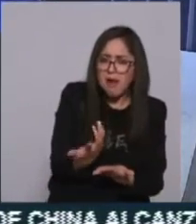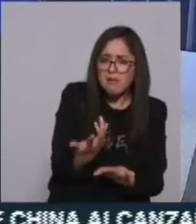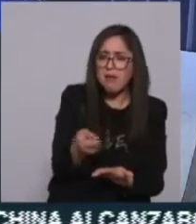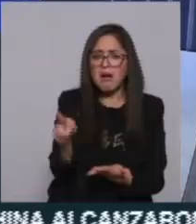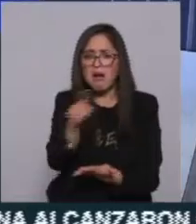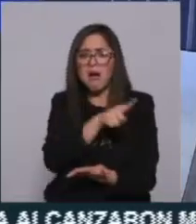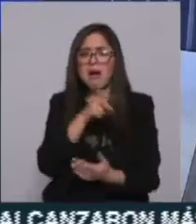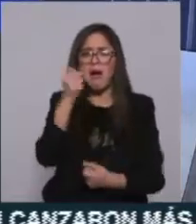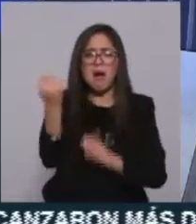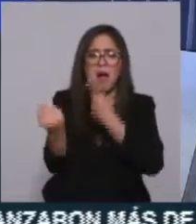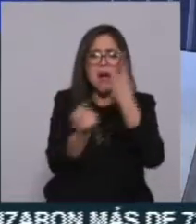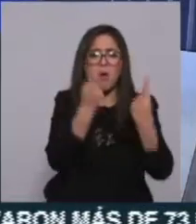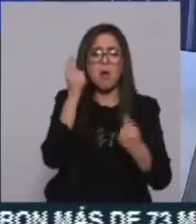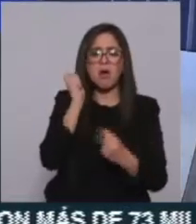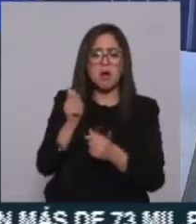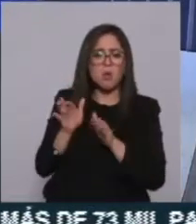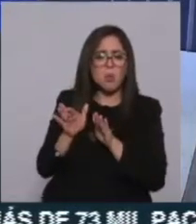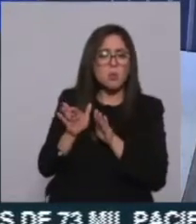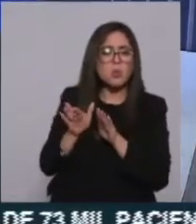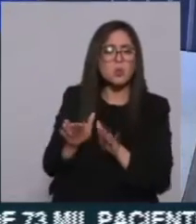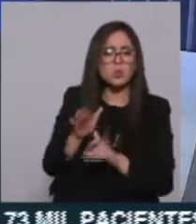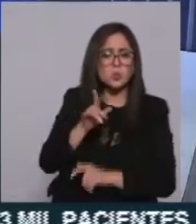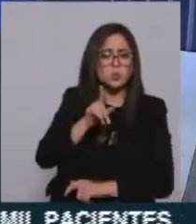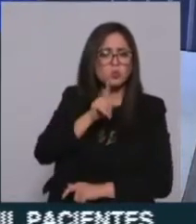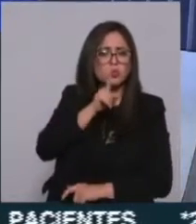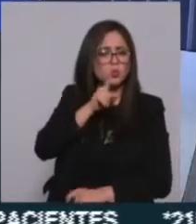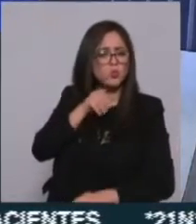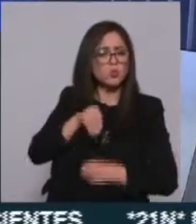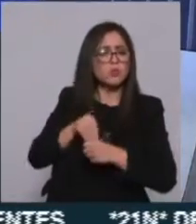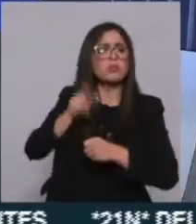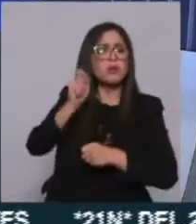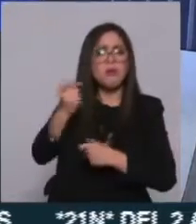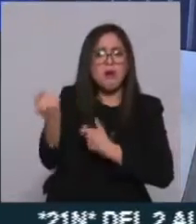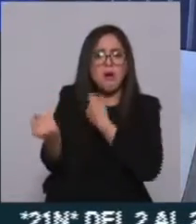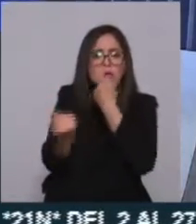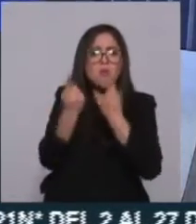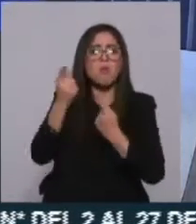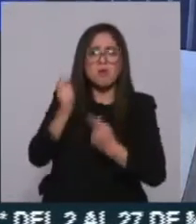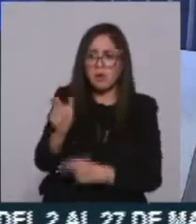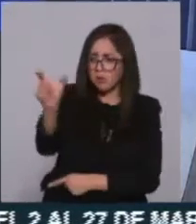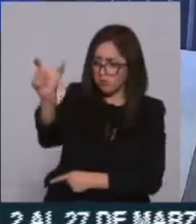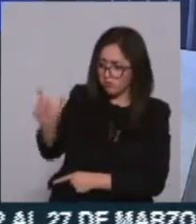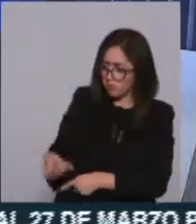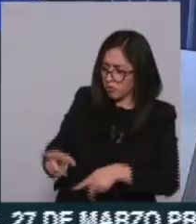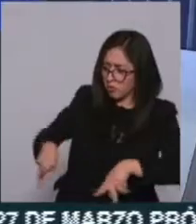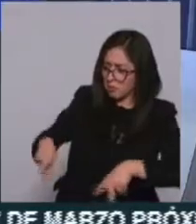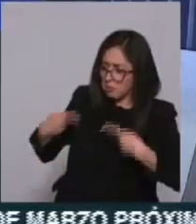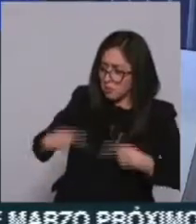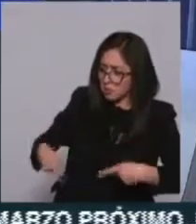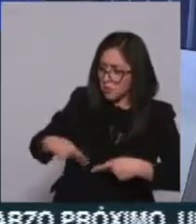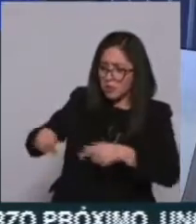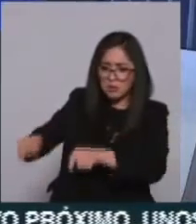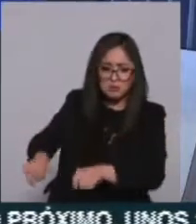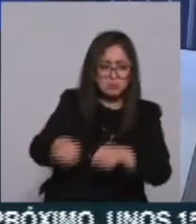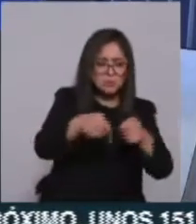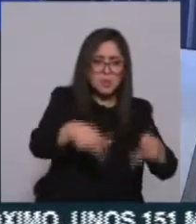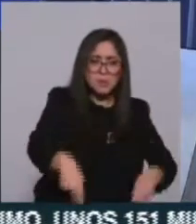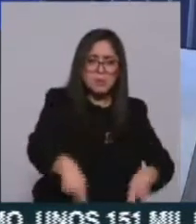verdadero cautiverio, situaciones que pasan por la trata de personas, con fines de explotación sexual,